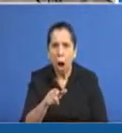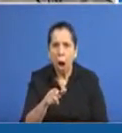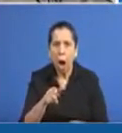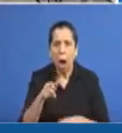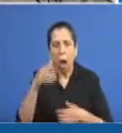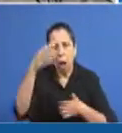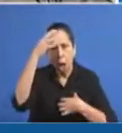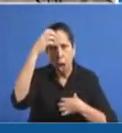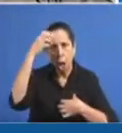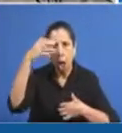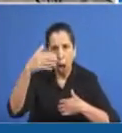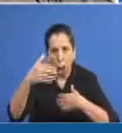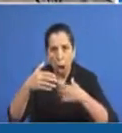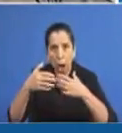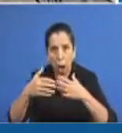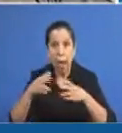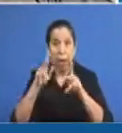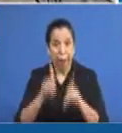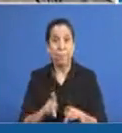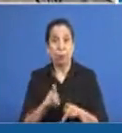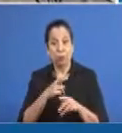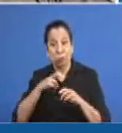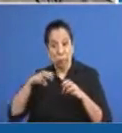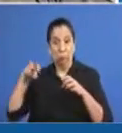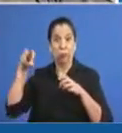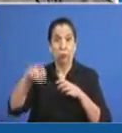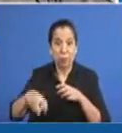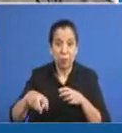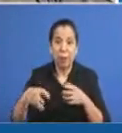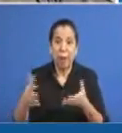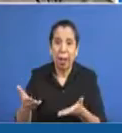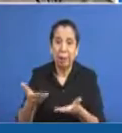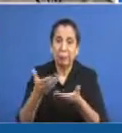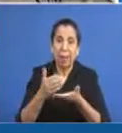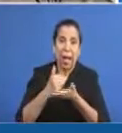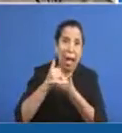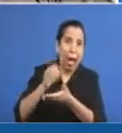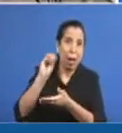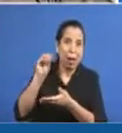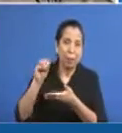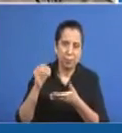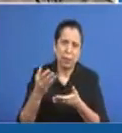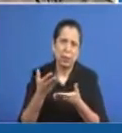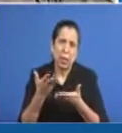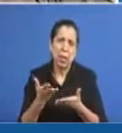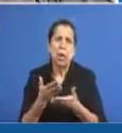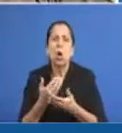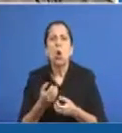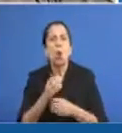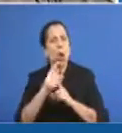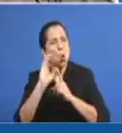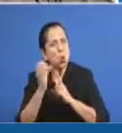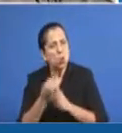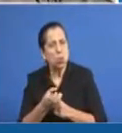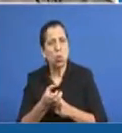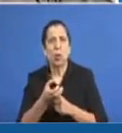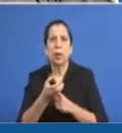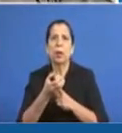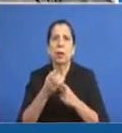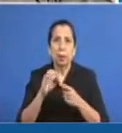ven estos animales y permiten el paso de ellos siendo un poco conscientes. ¿Cómo ha cambiado también esa cultura del panameño? ¿Cómo sientes que ha